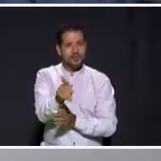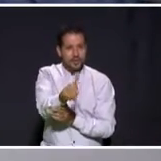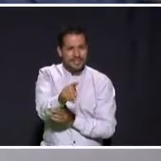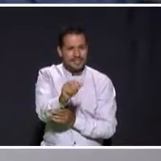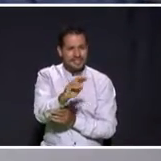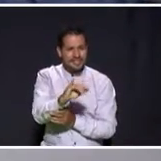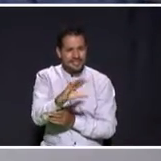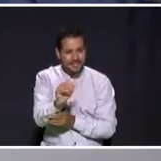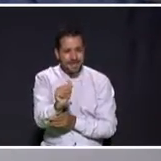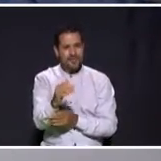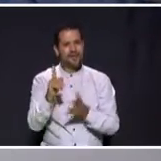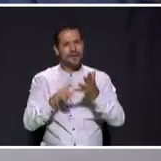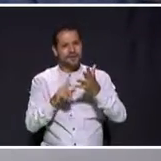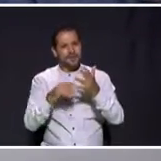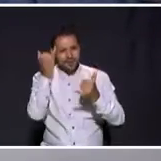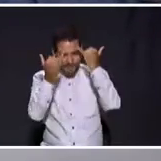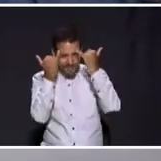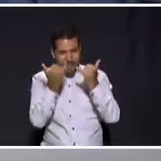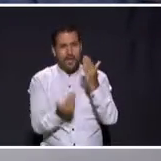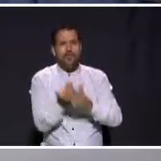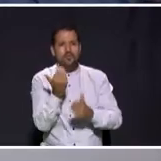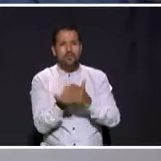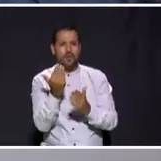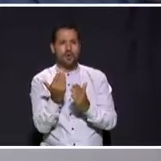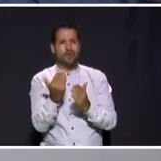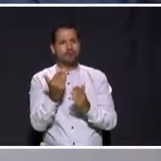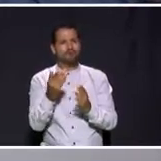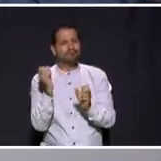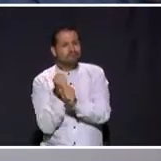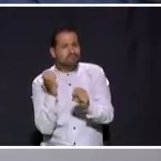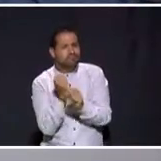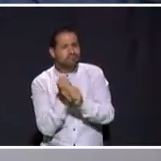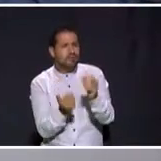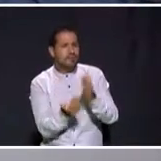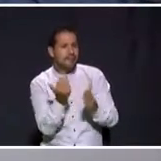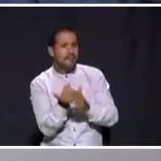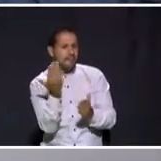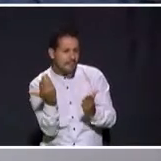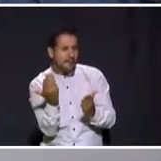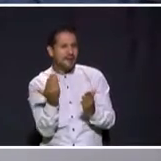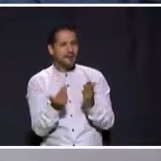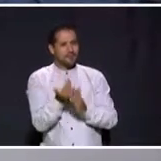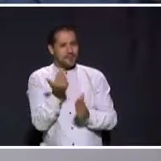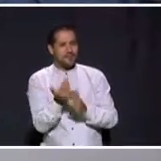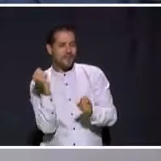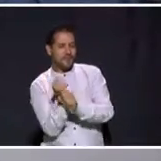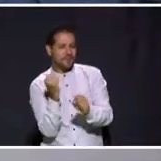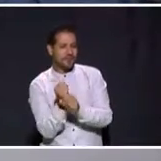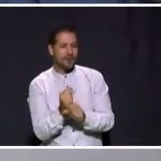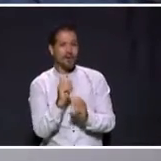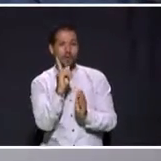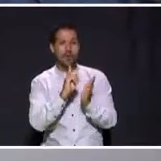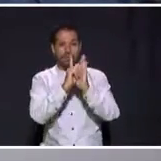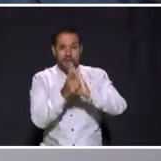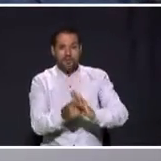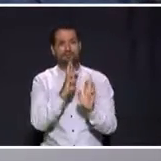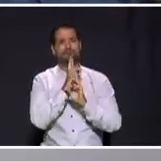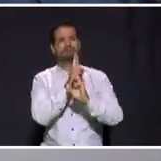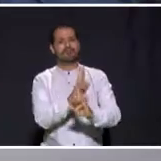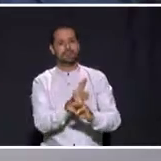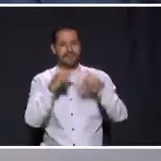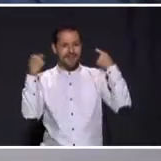quinto idea y generación de empleo esas cinco temáticas se hacen las vamos a ir abordando tienen un minuto para responder una pregunta general para